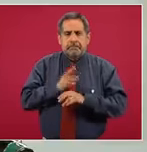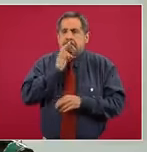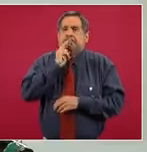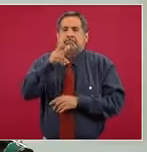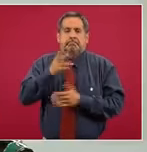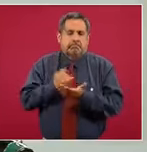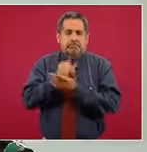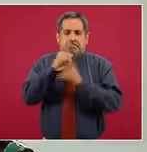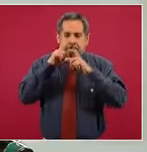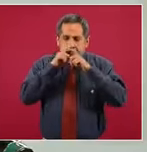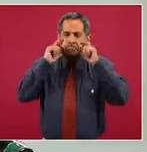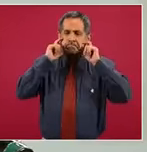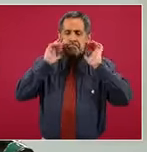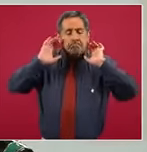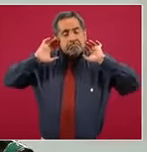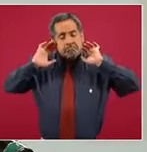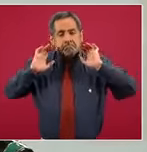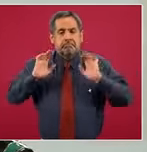su cubrebocas. Yo,